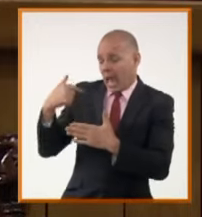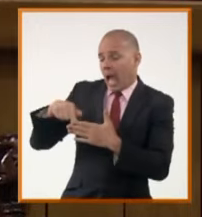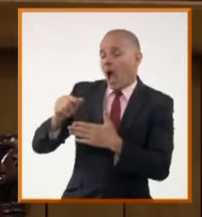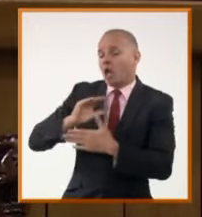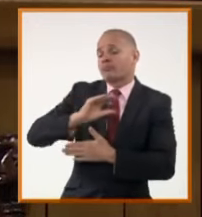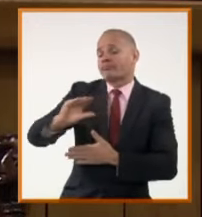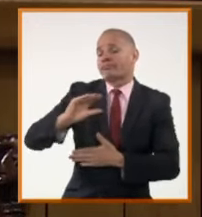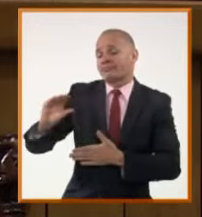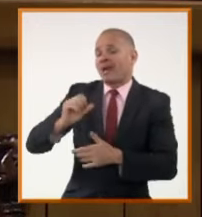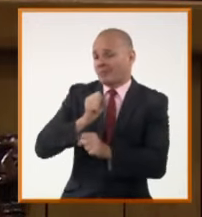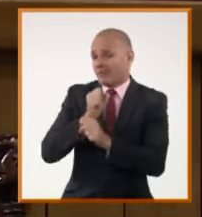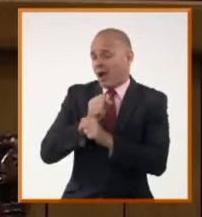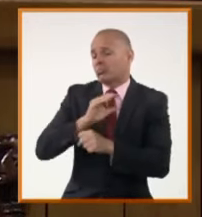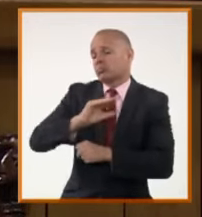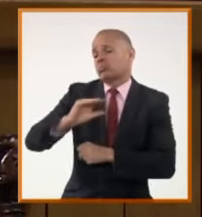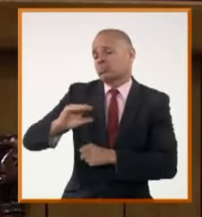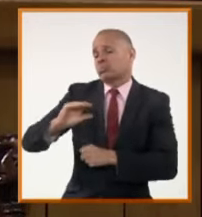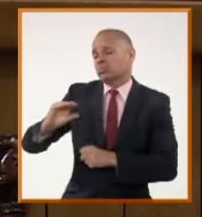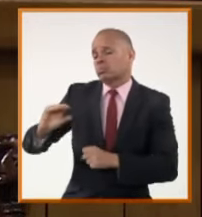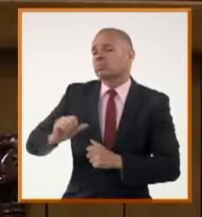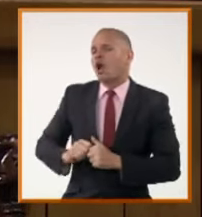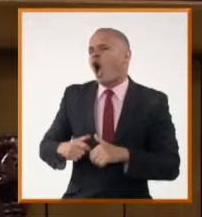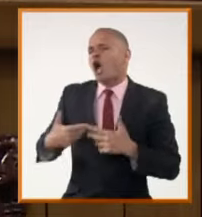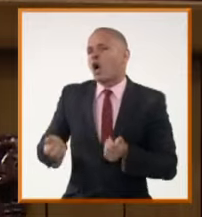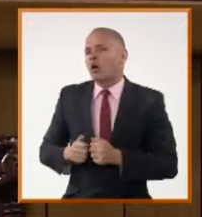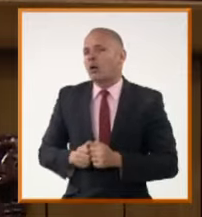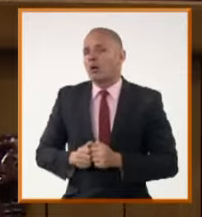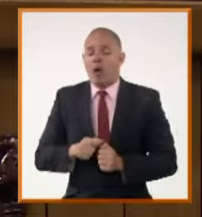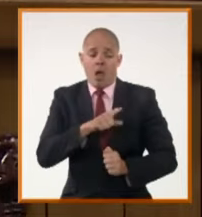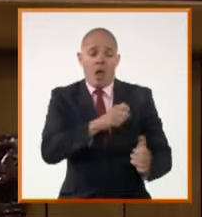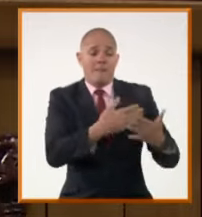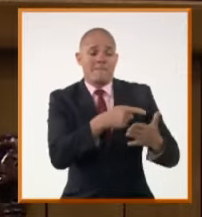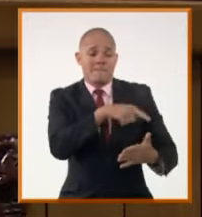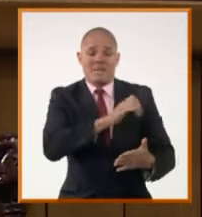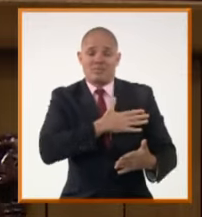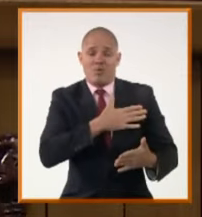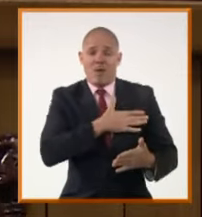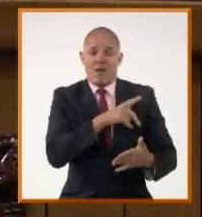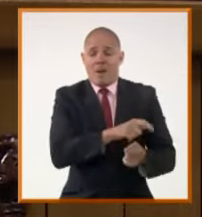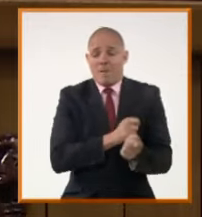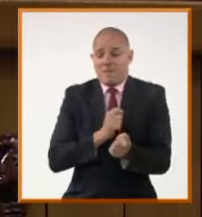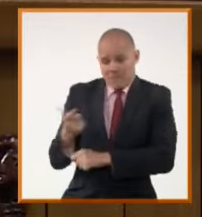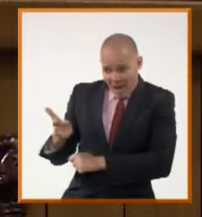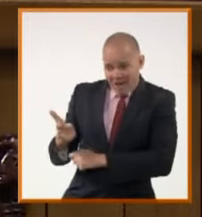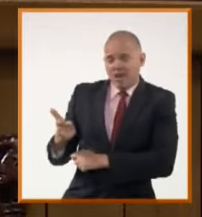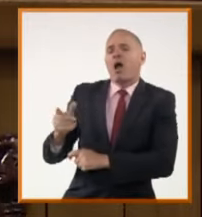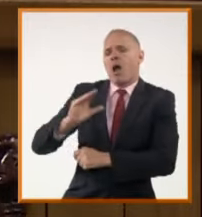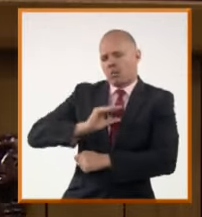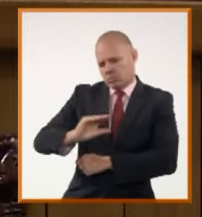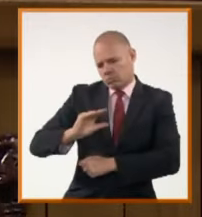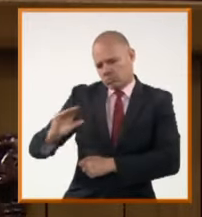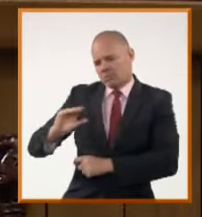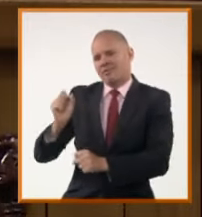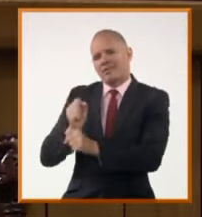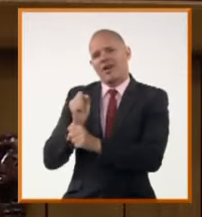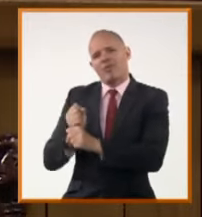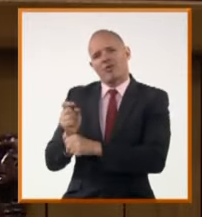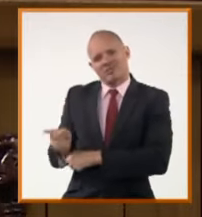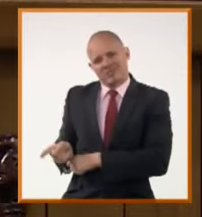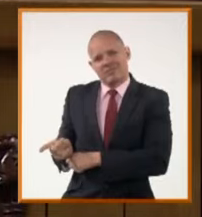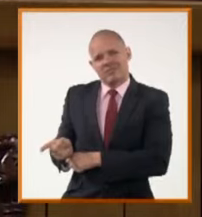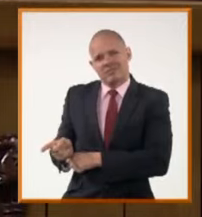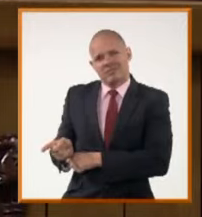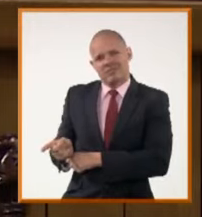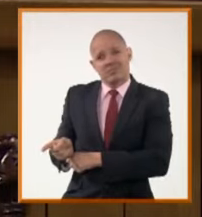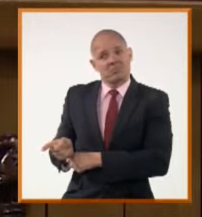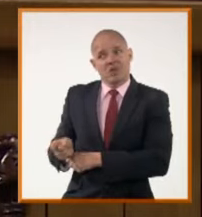van a incrementar las utilidades? ¿Cuándo van a incrementarse ahí los beneficios personales? Para eso no está hecho la empresa estatal socialista. Sin embargo,